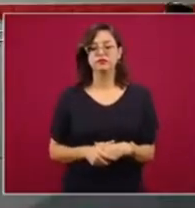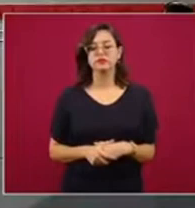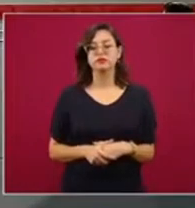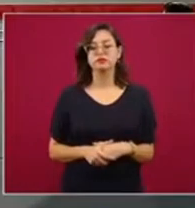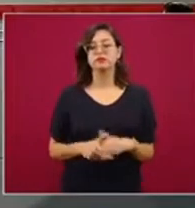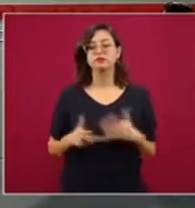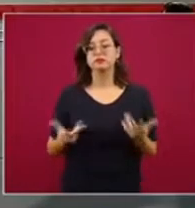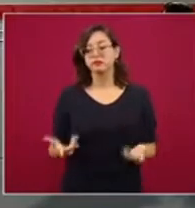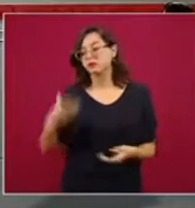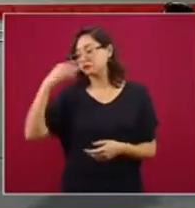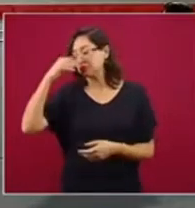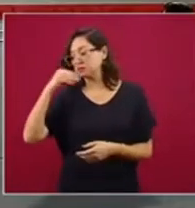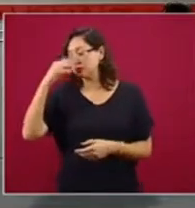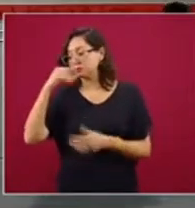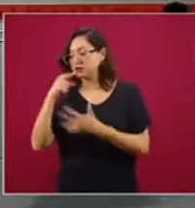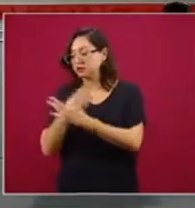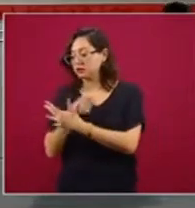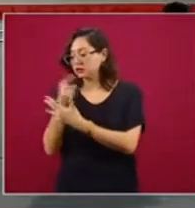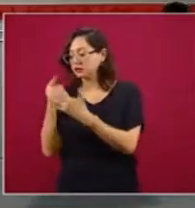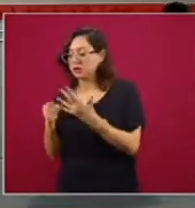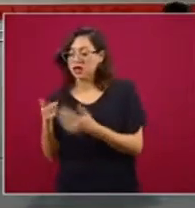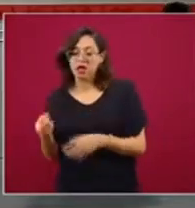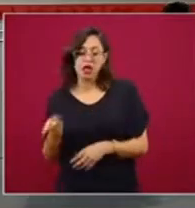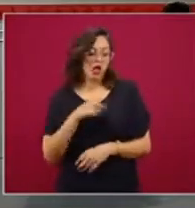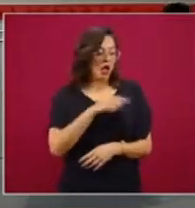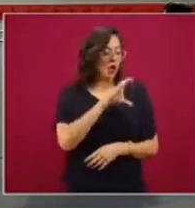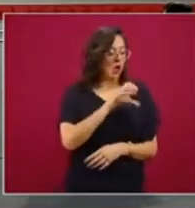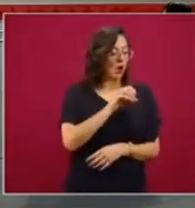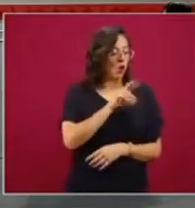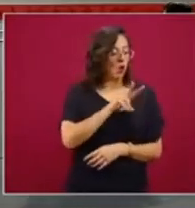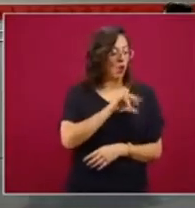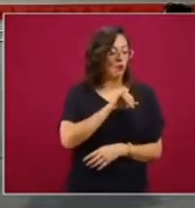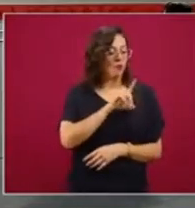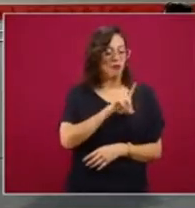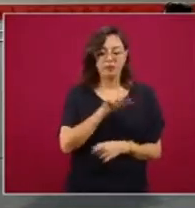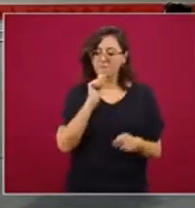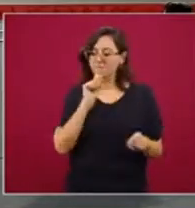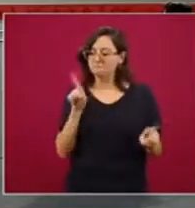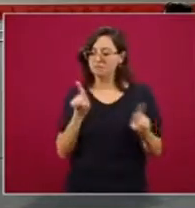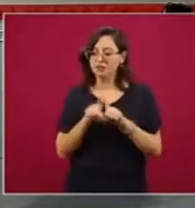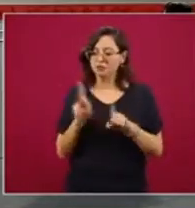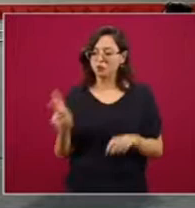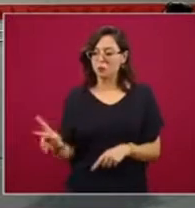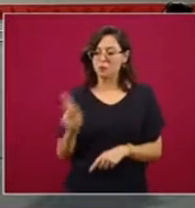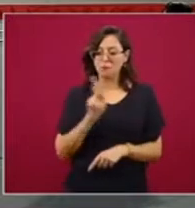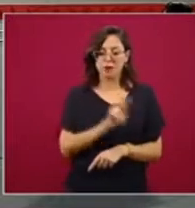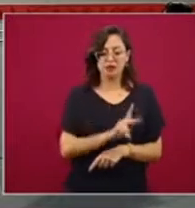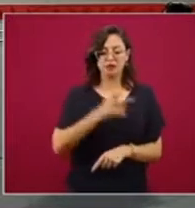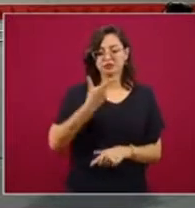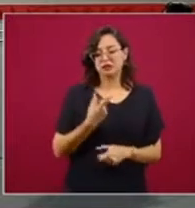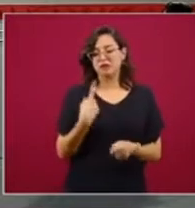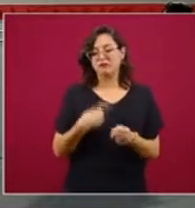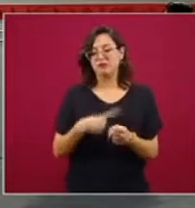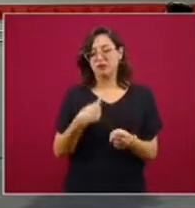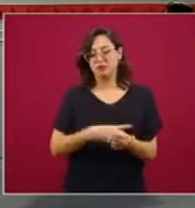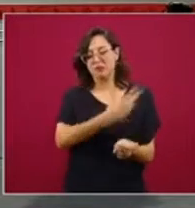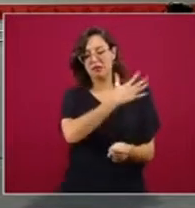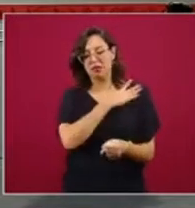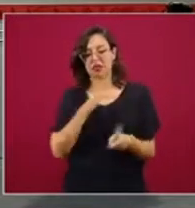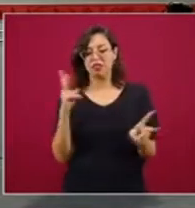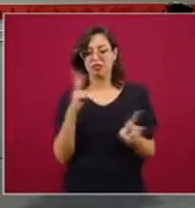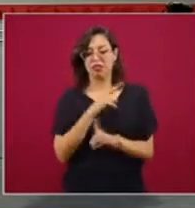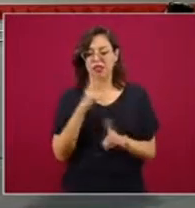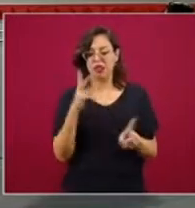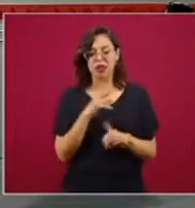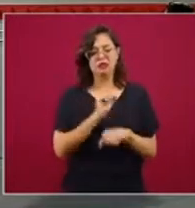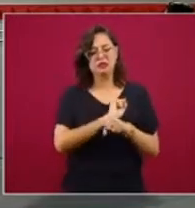a influenza, es una enfermedad que causa enfermedad respiratoria leve en la gran mayoría de las personas, pero también puede causar neumonía y